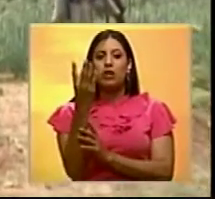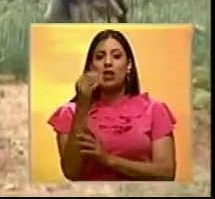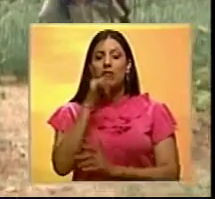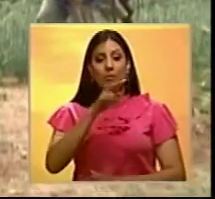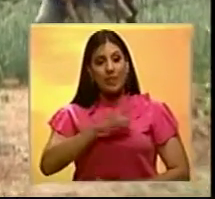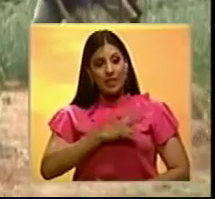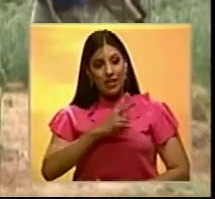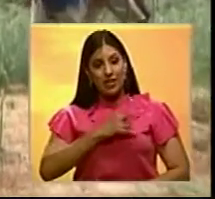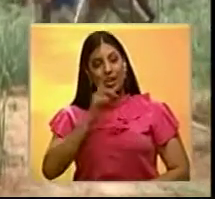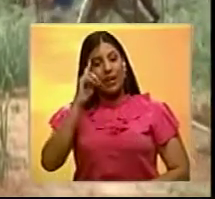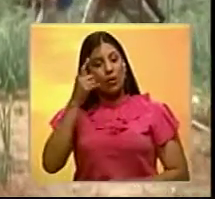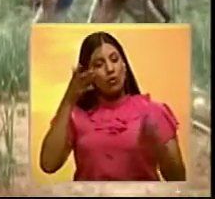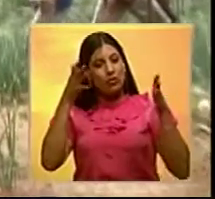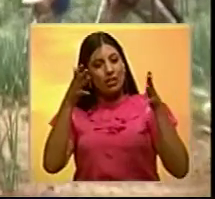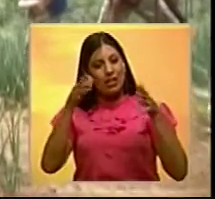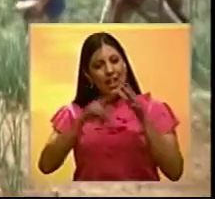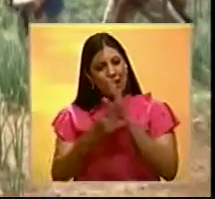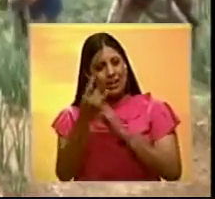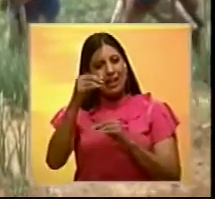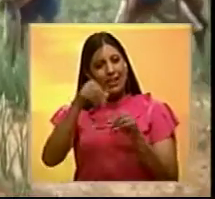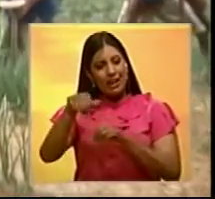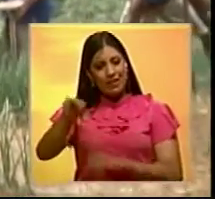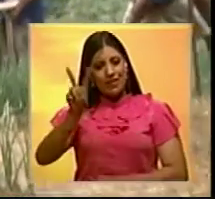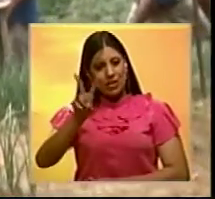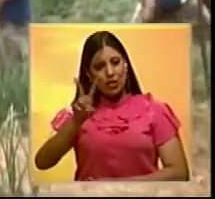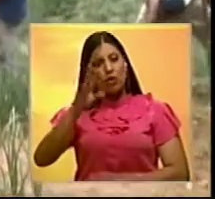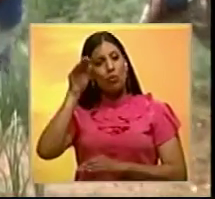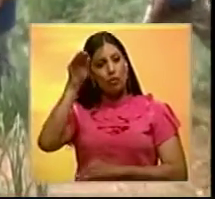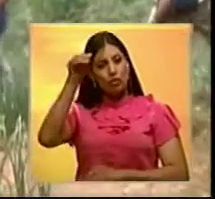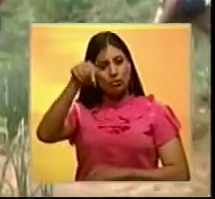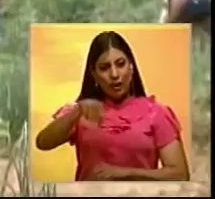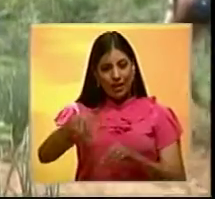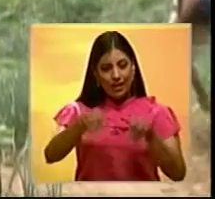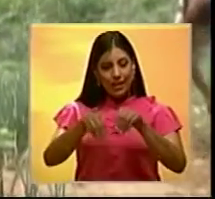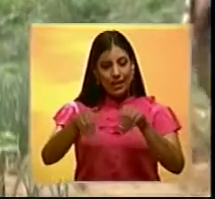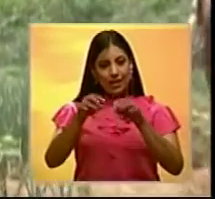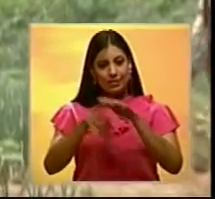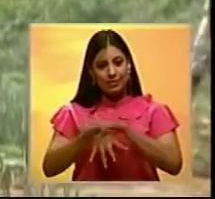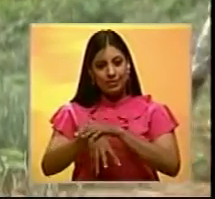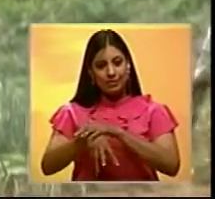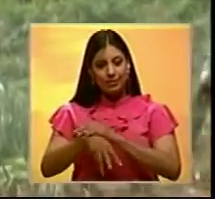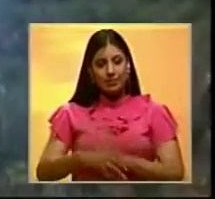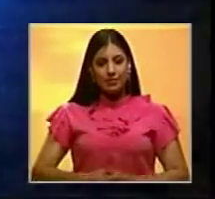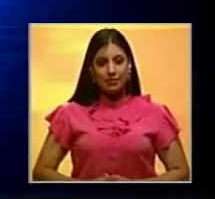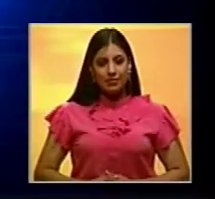Noticiero Venevisión te recomienda que eches raíces en suelo venezolano porque el futuro está en la raíz.